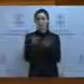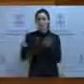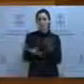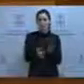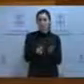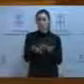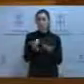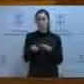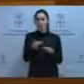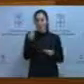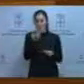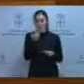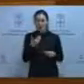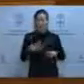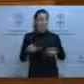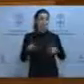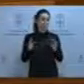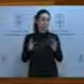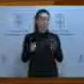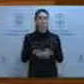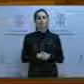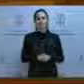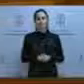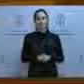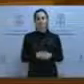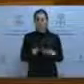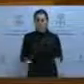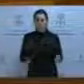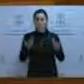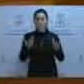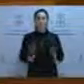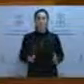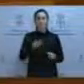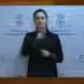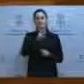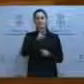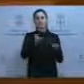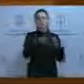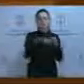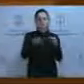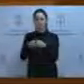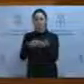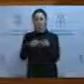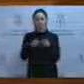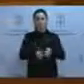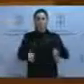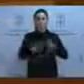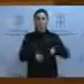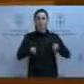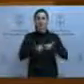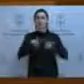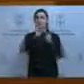y material escolar. Y claro, dirán los de siempre, es que sin presupuestos no hay vida.